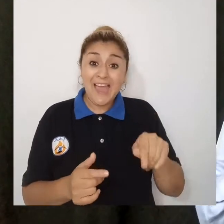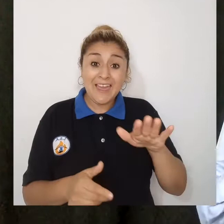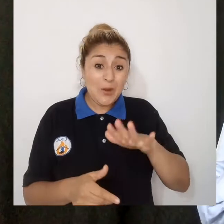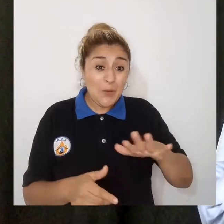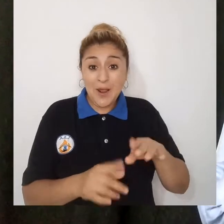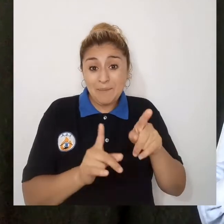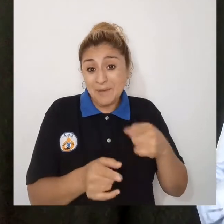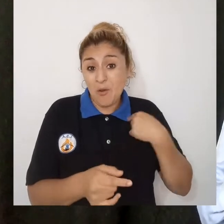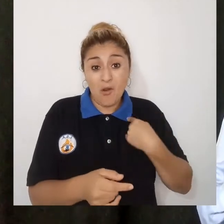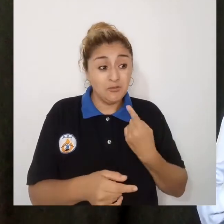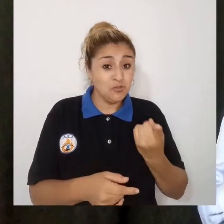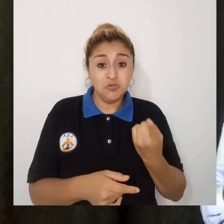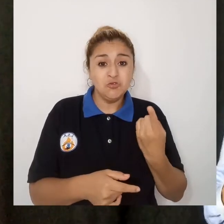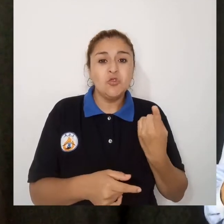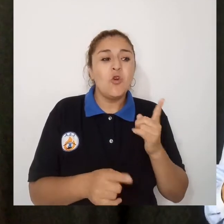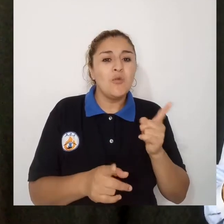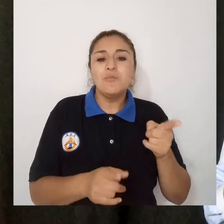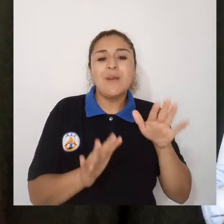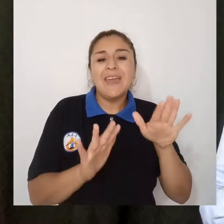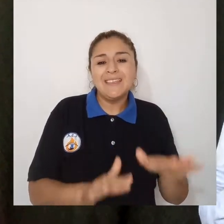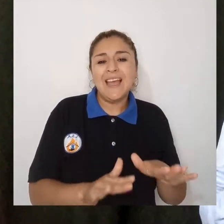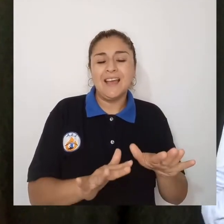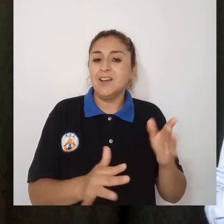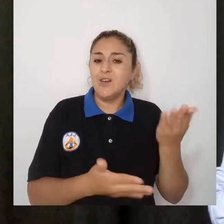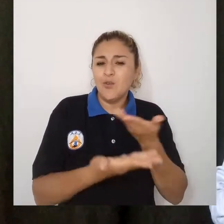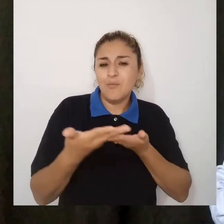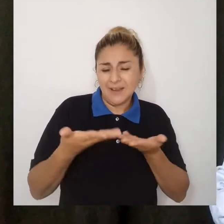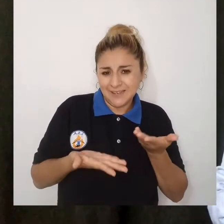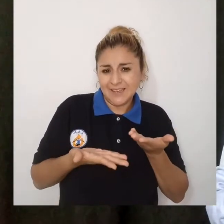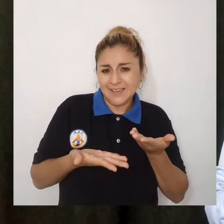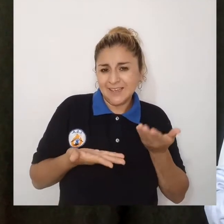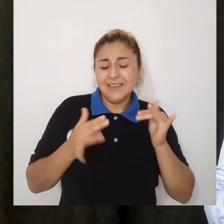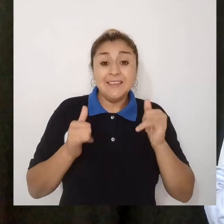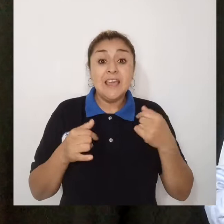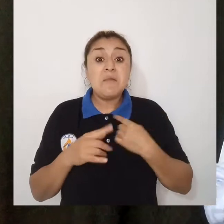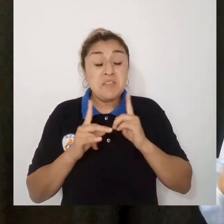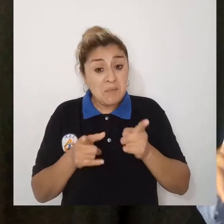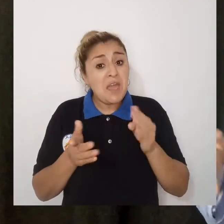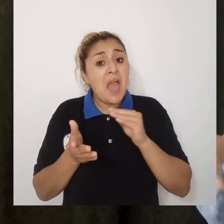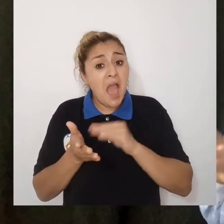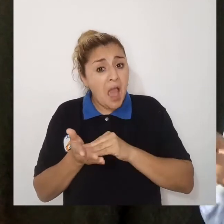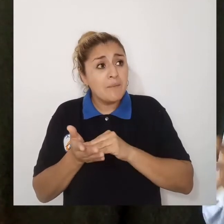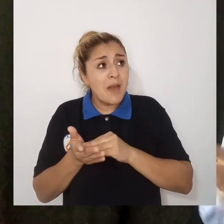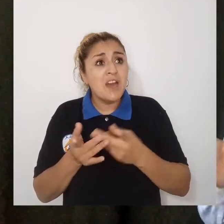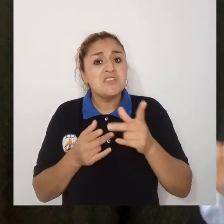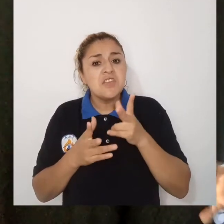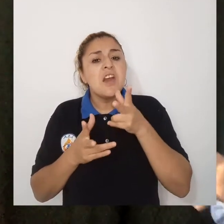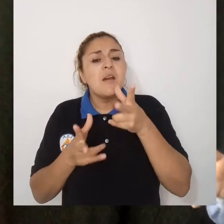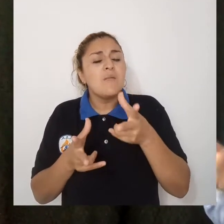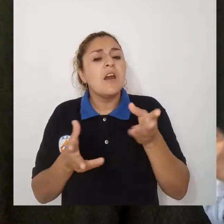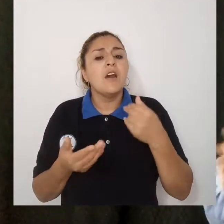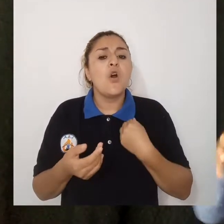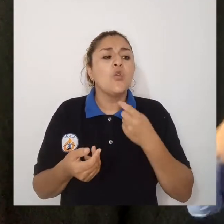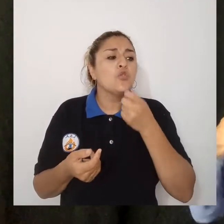claro cuando dice que cortaban el pan en el party miento del pan y que bueno no es compartir